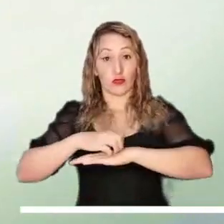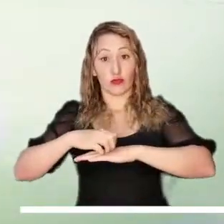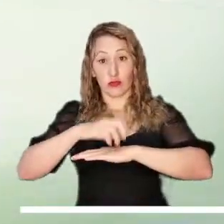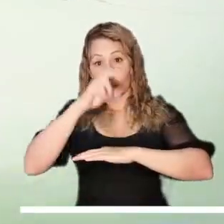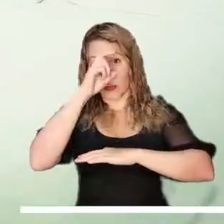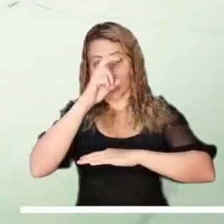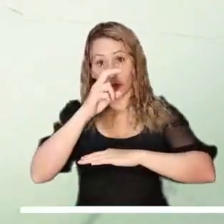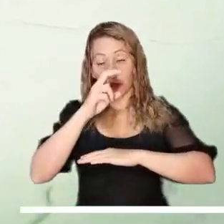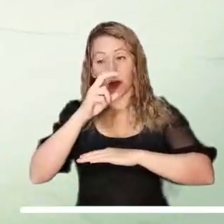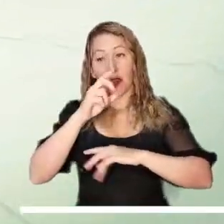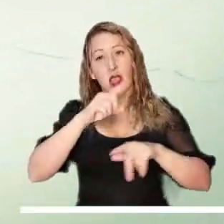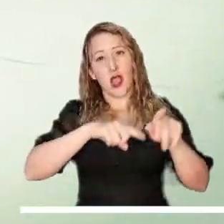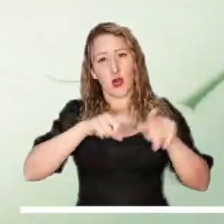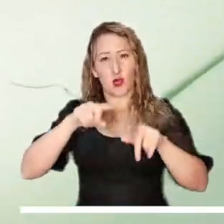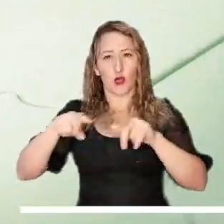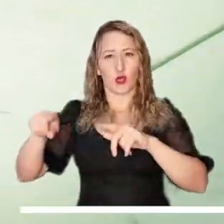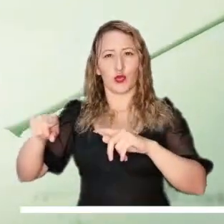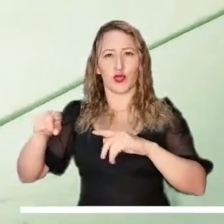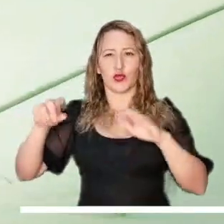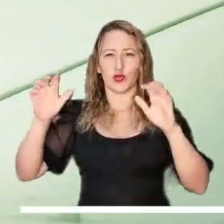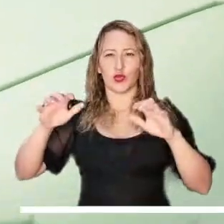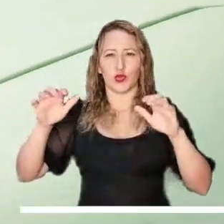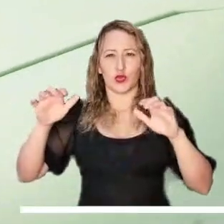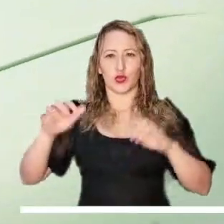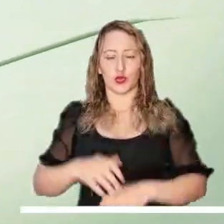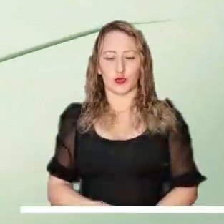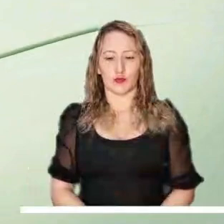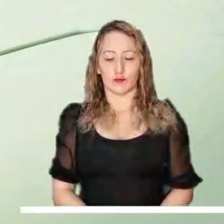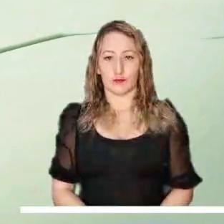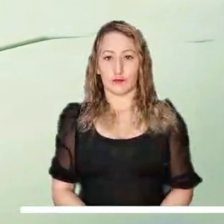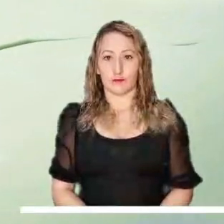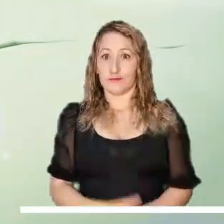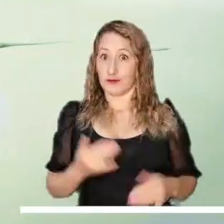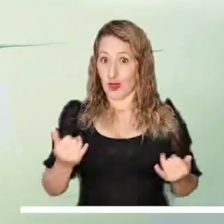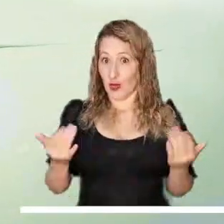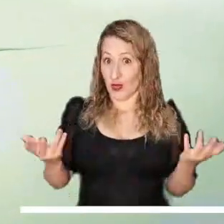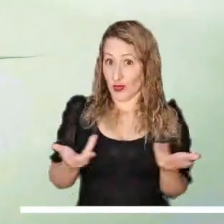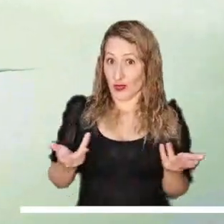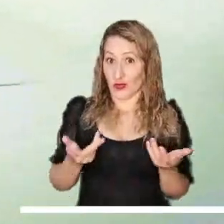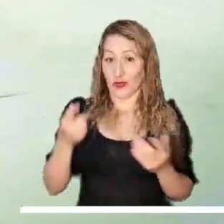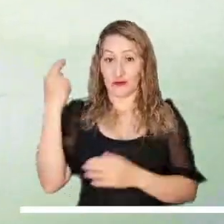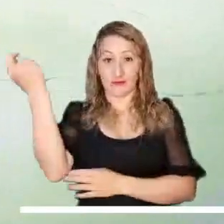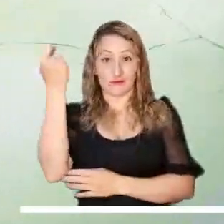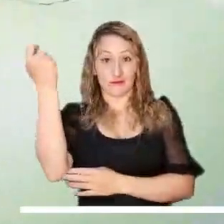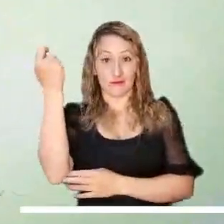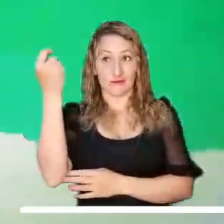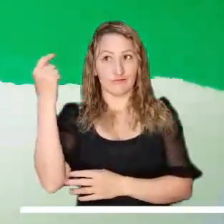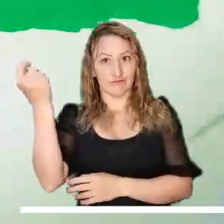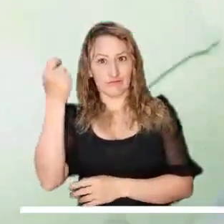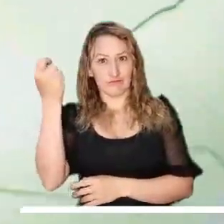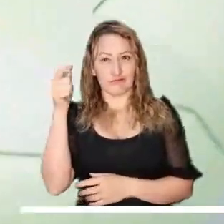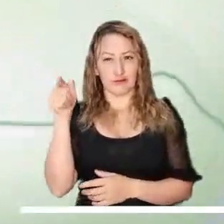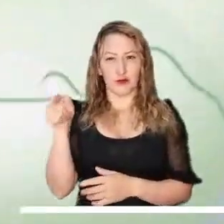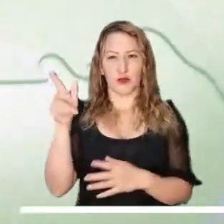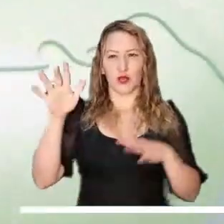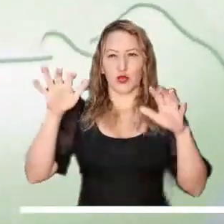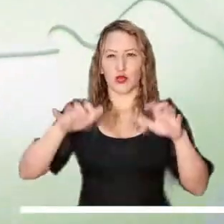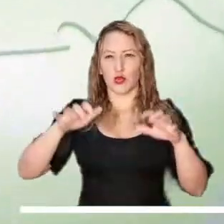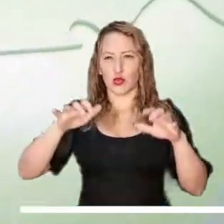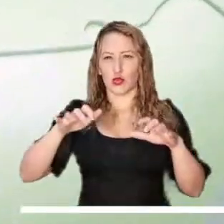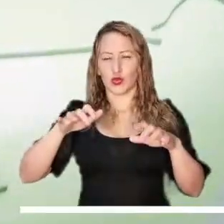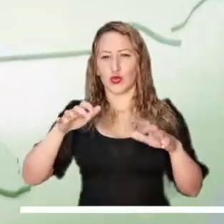tarde lluviosa. Por su parte, el eje cafetero y el norte de Tolima podrían presentar algunas precipitaciones